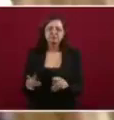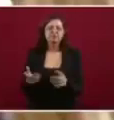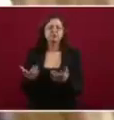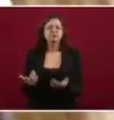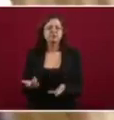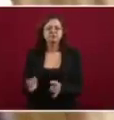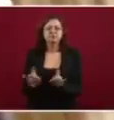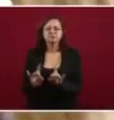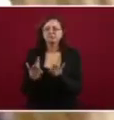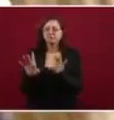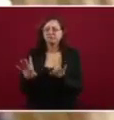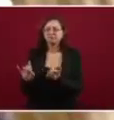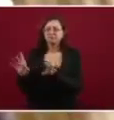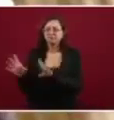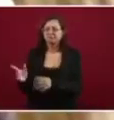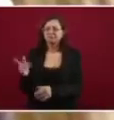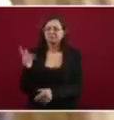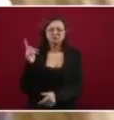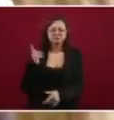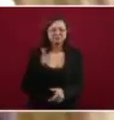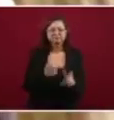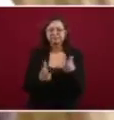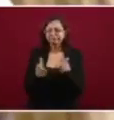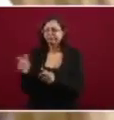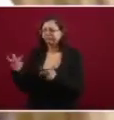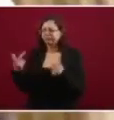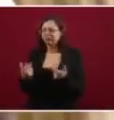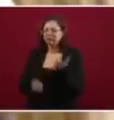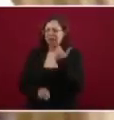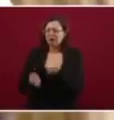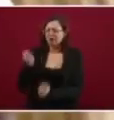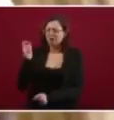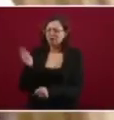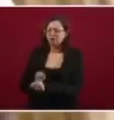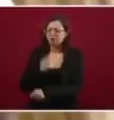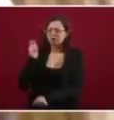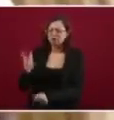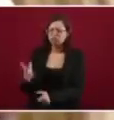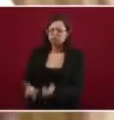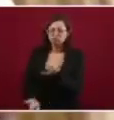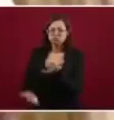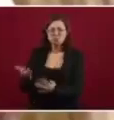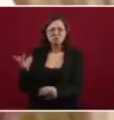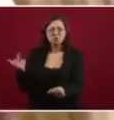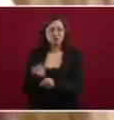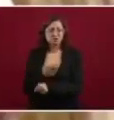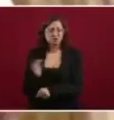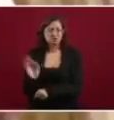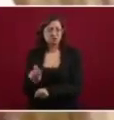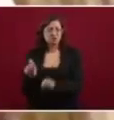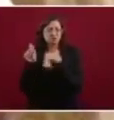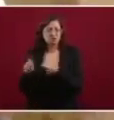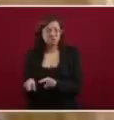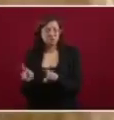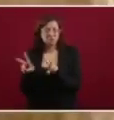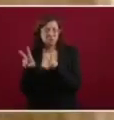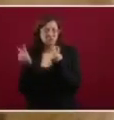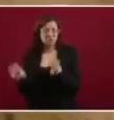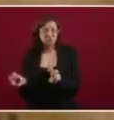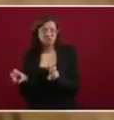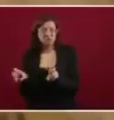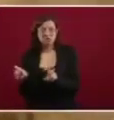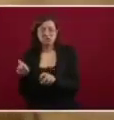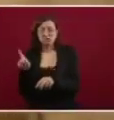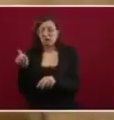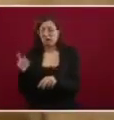agresión a varias personas, vehículos incendiados. ¿Qué información tiene también y si se puede relacionar esa actividad